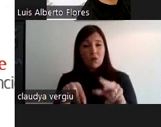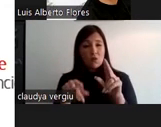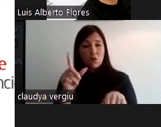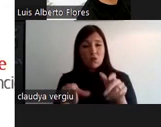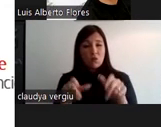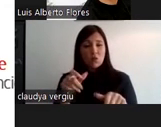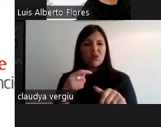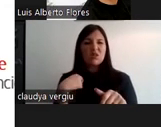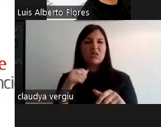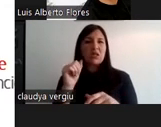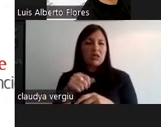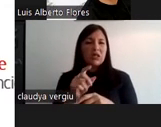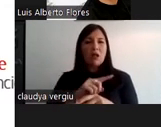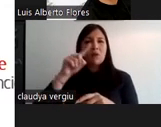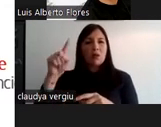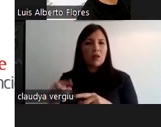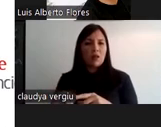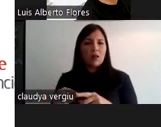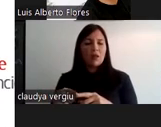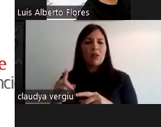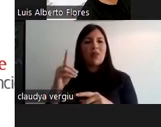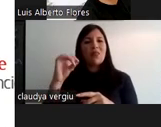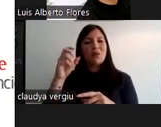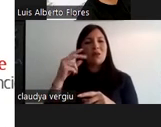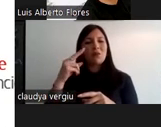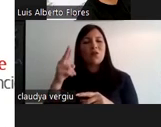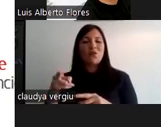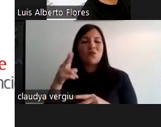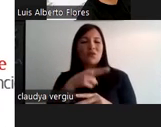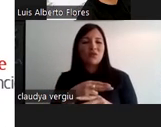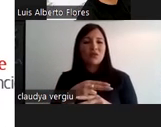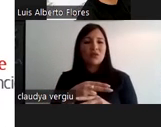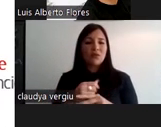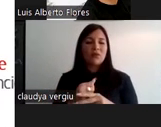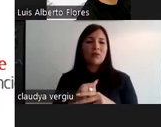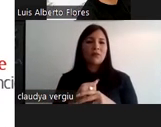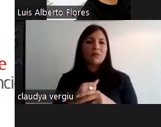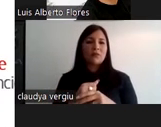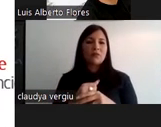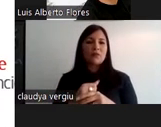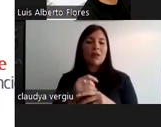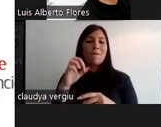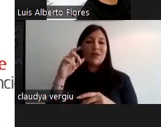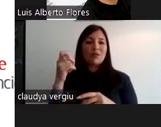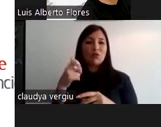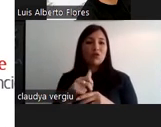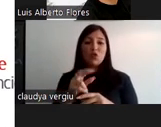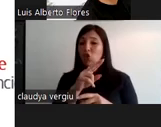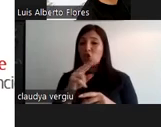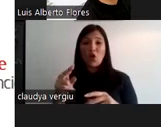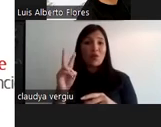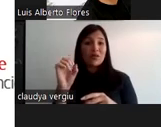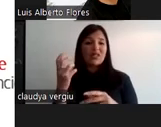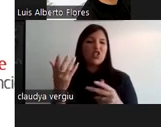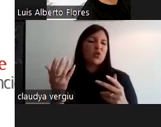a un departamento vecino sin embargo esta tendencia esta mayor predisposición para viajar un departamento novecino se